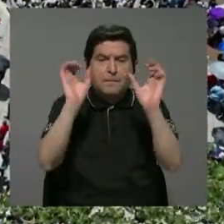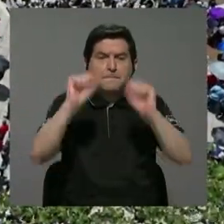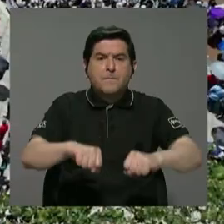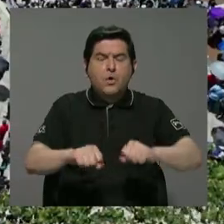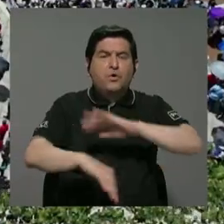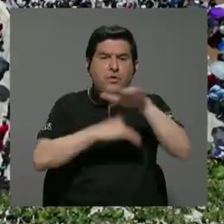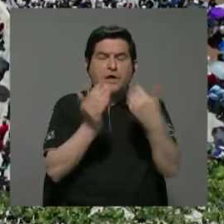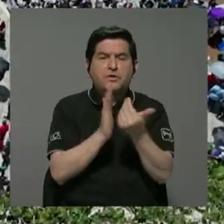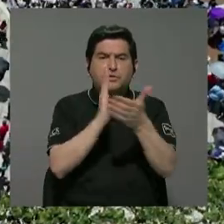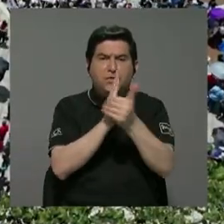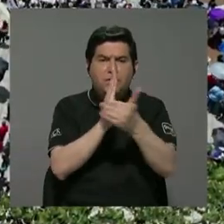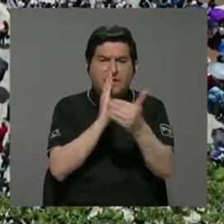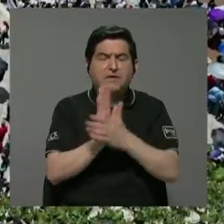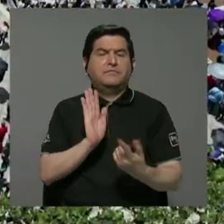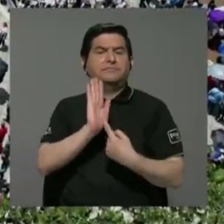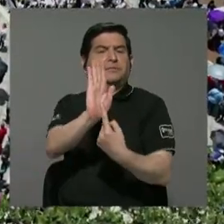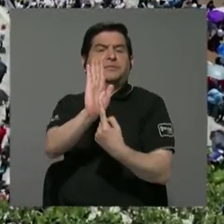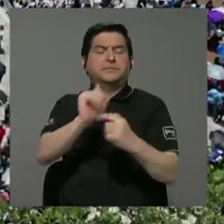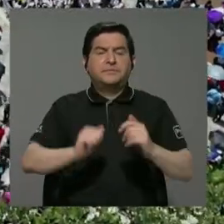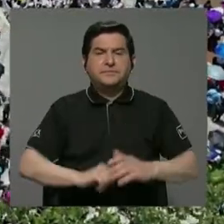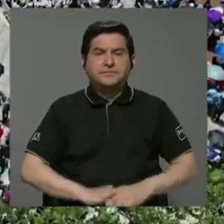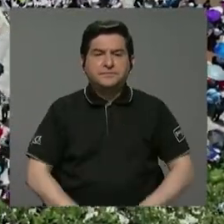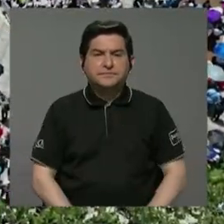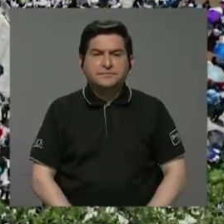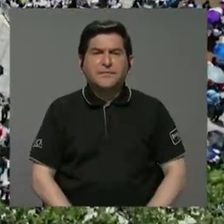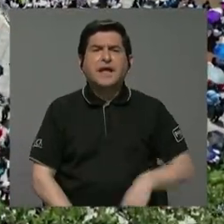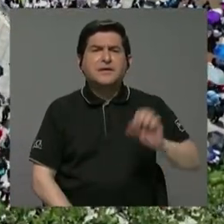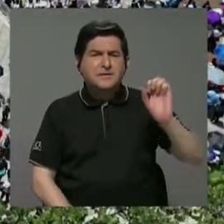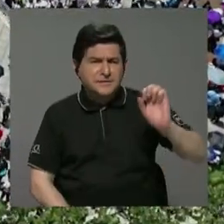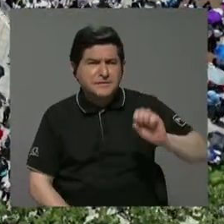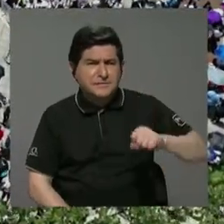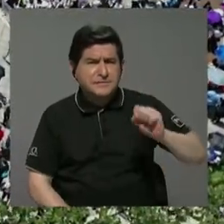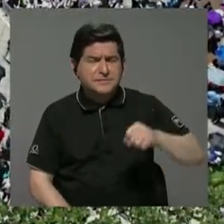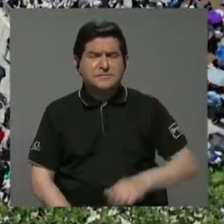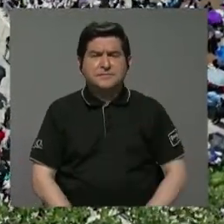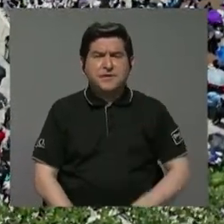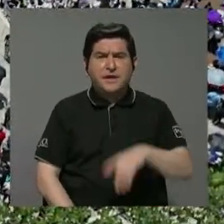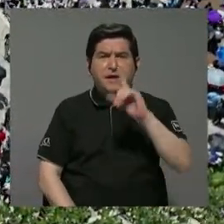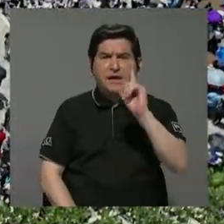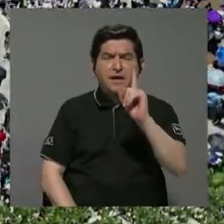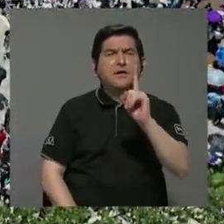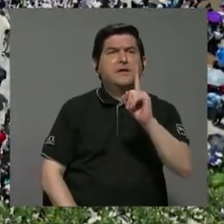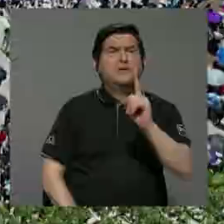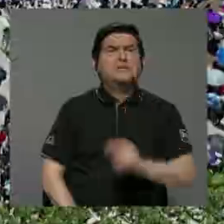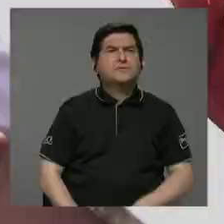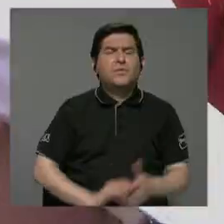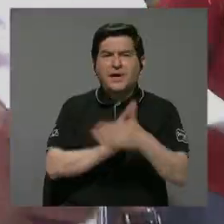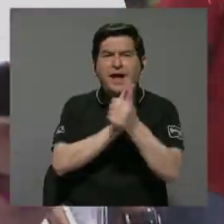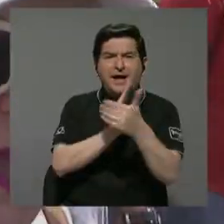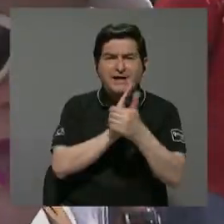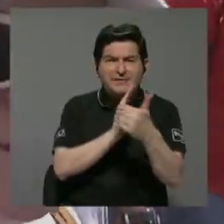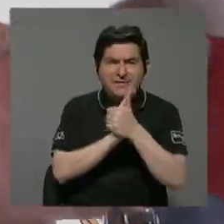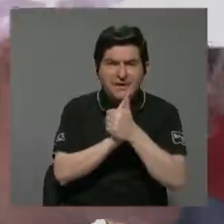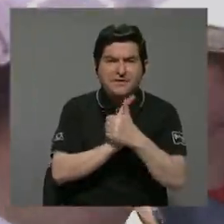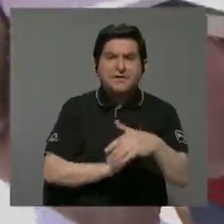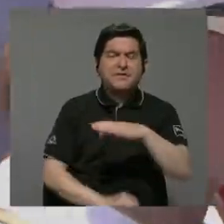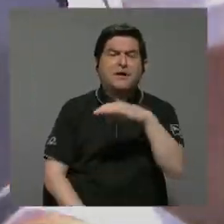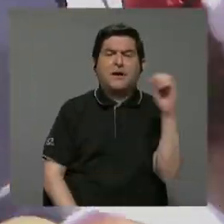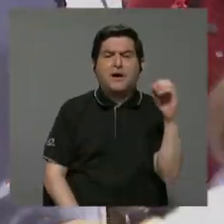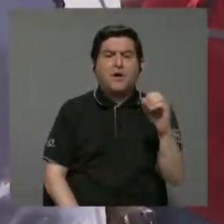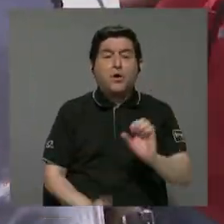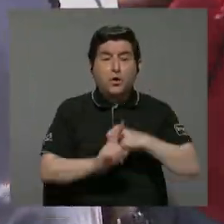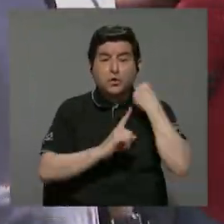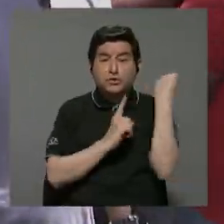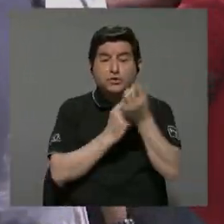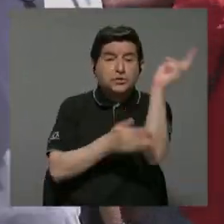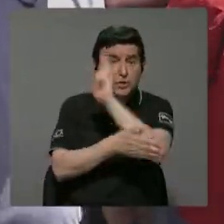cabo todos estos talentos como tal, ¿verdad? Porque es una de las habilidades o de las cuestiones